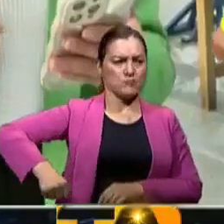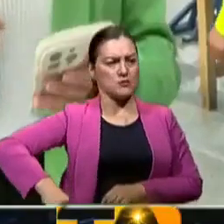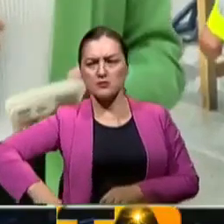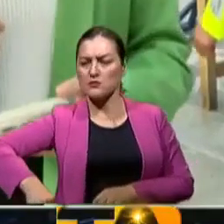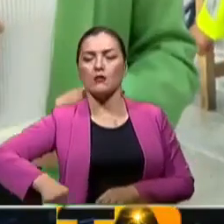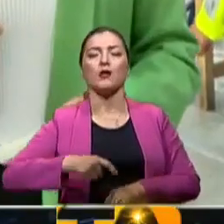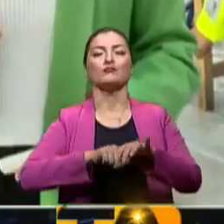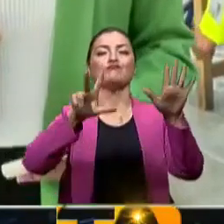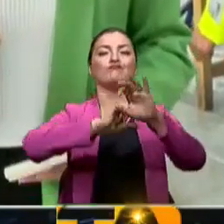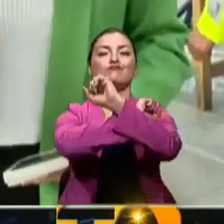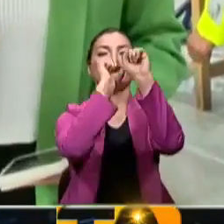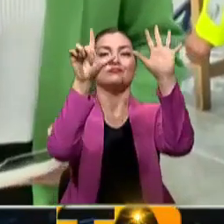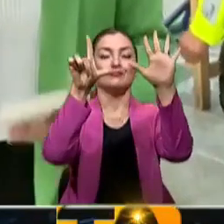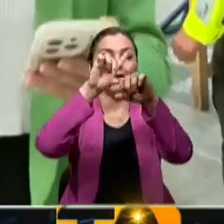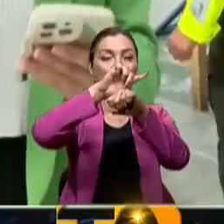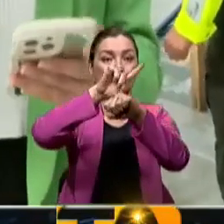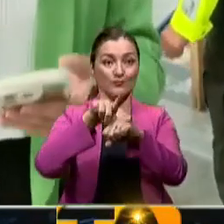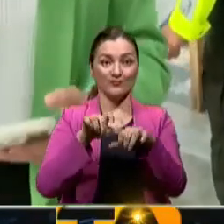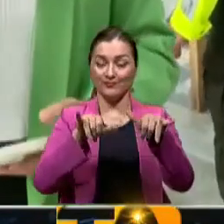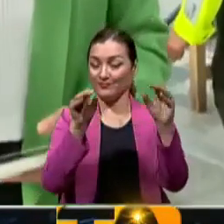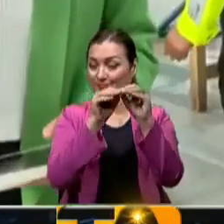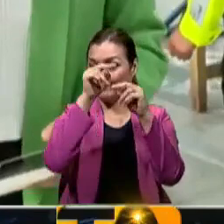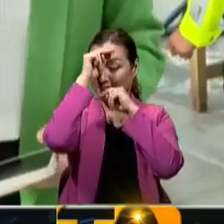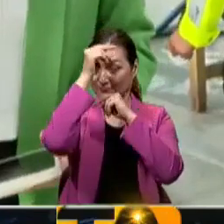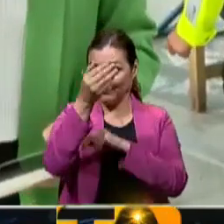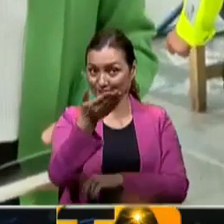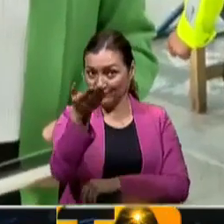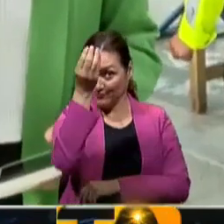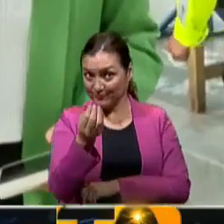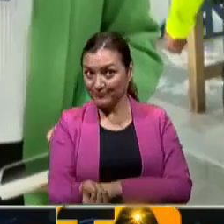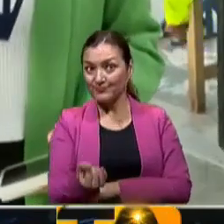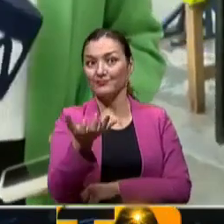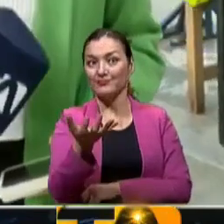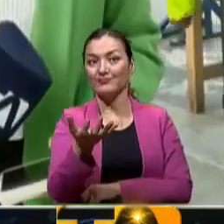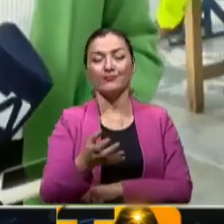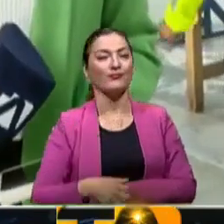mañana, 8 de la mañana con 7 minutos. Ustedes continúan con más en Estudios. Buen día.